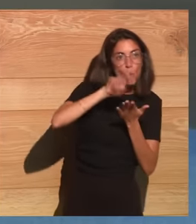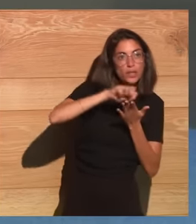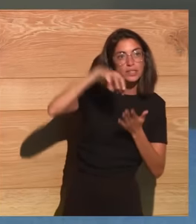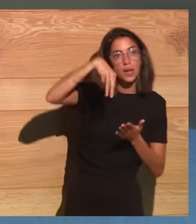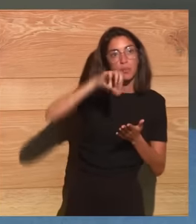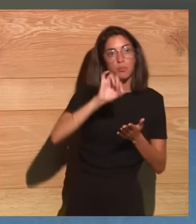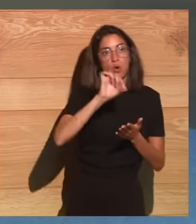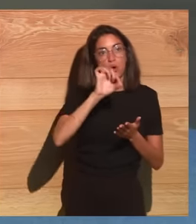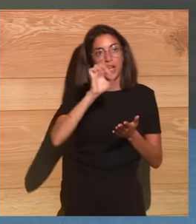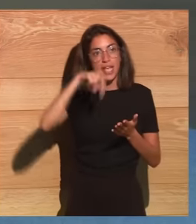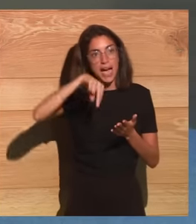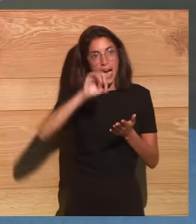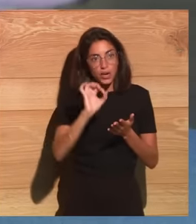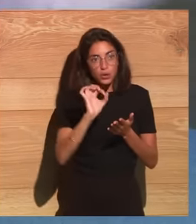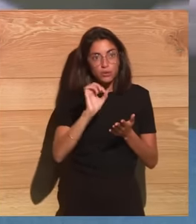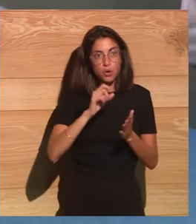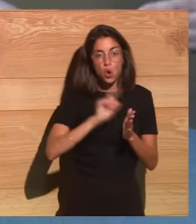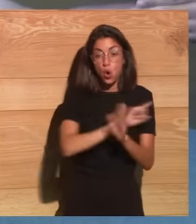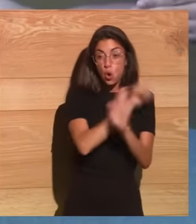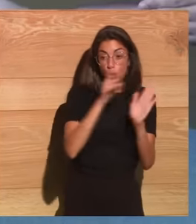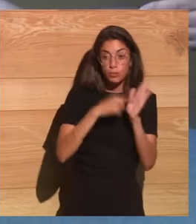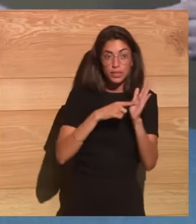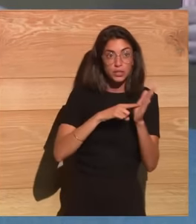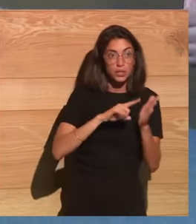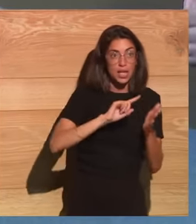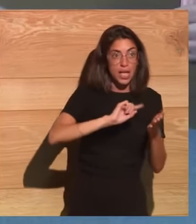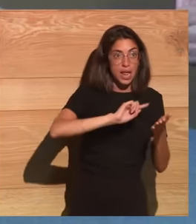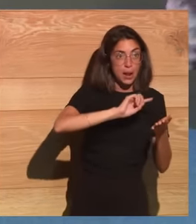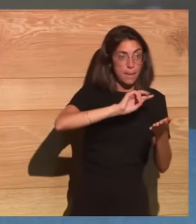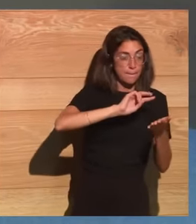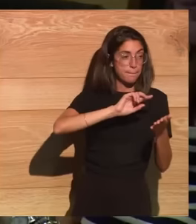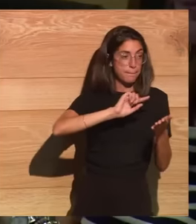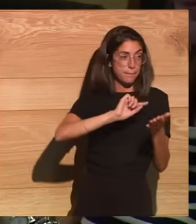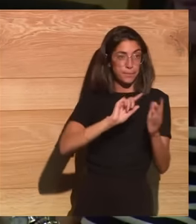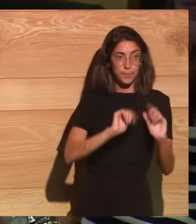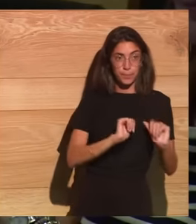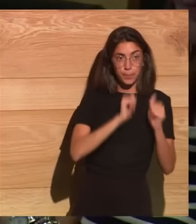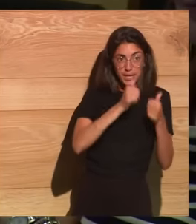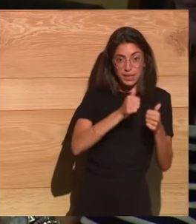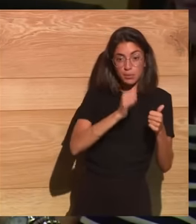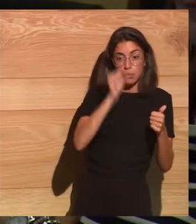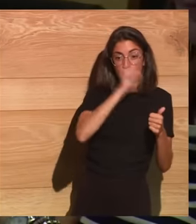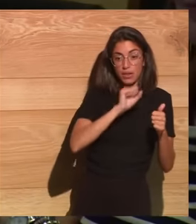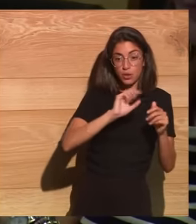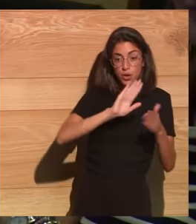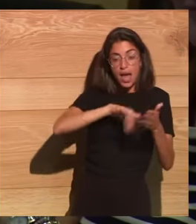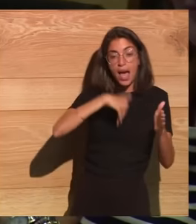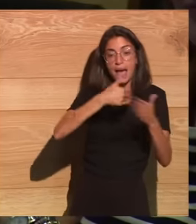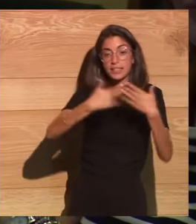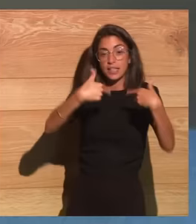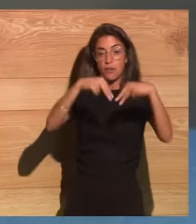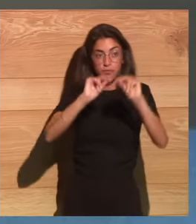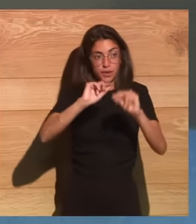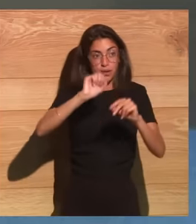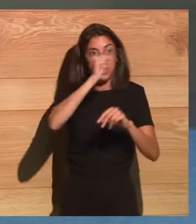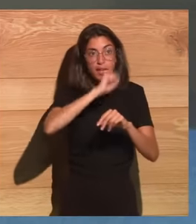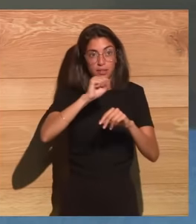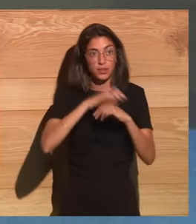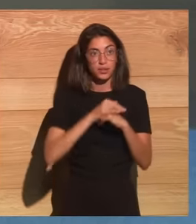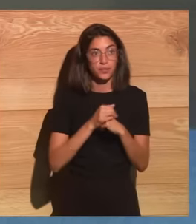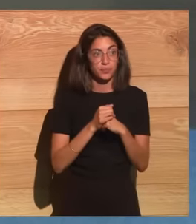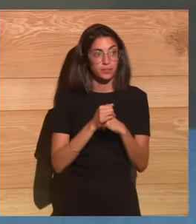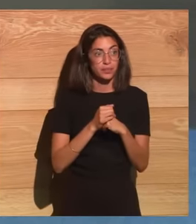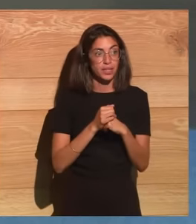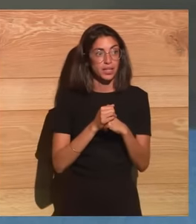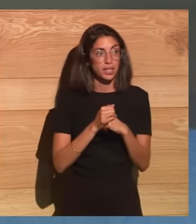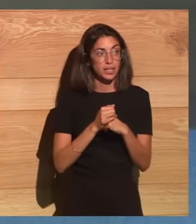entera. Desde el principio de Steel Cage hasta el final de Steel Cage. No le cuadra. Y no te le digo, versión mañana de